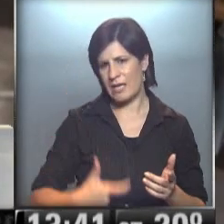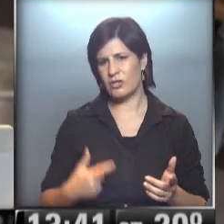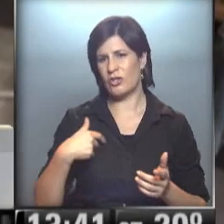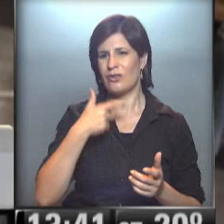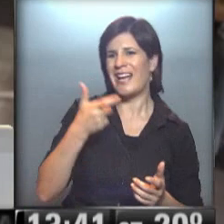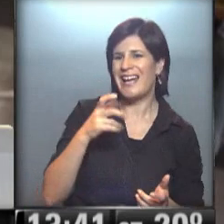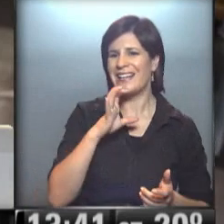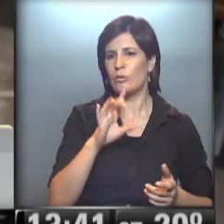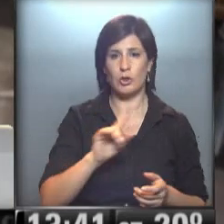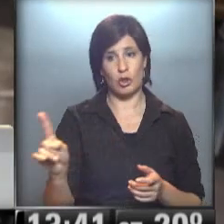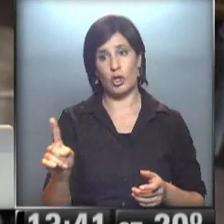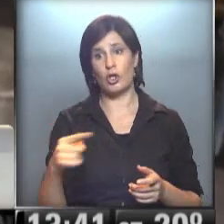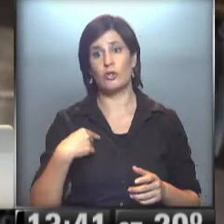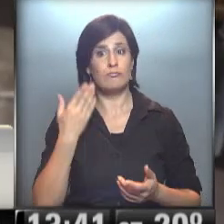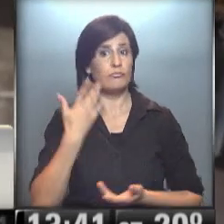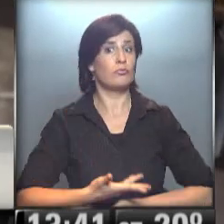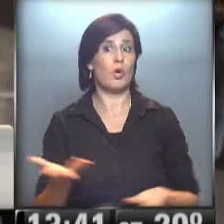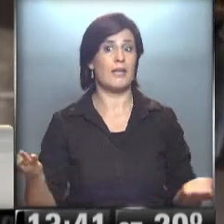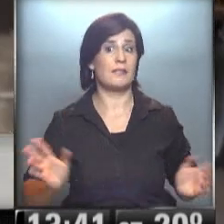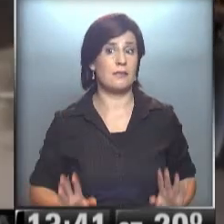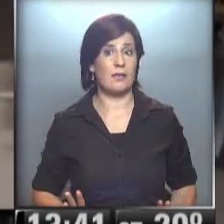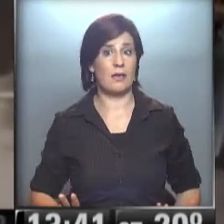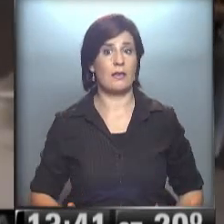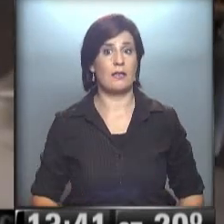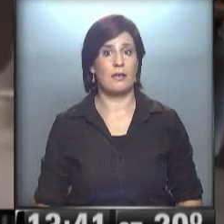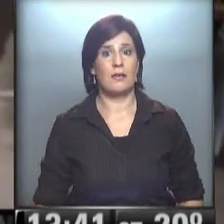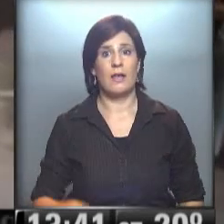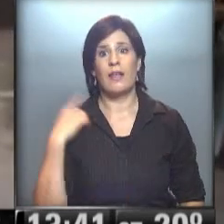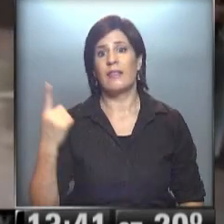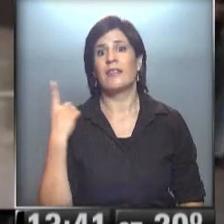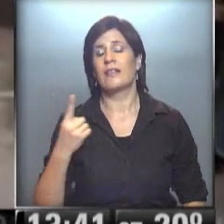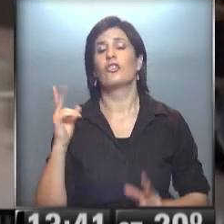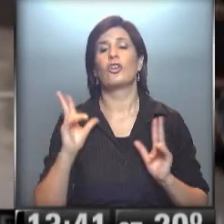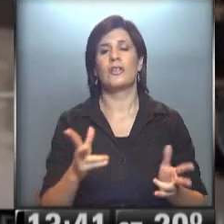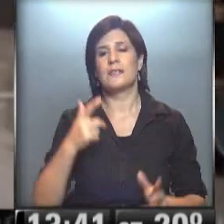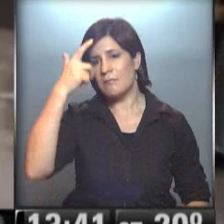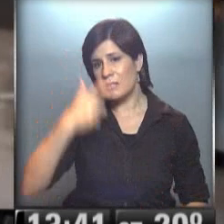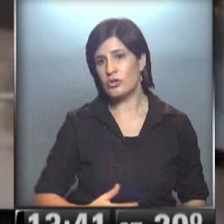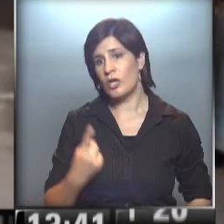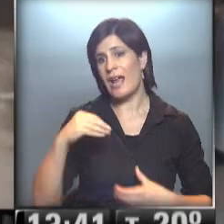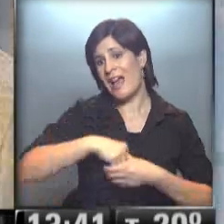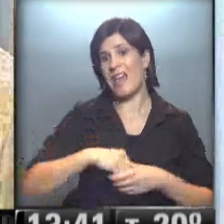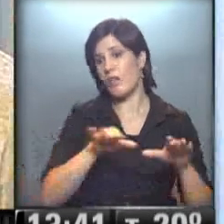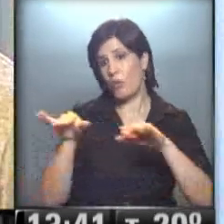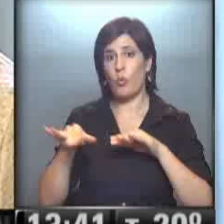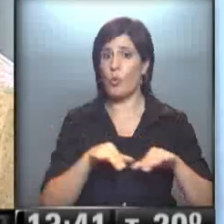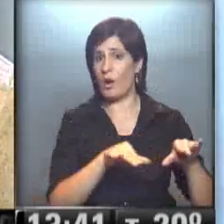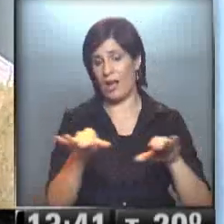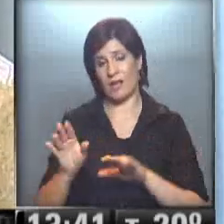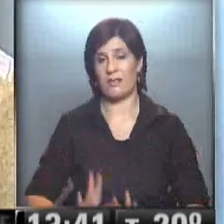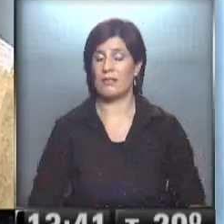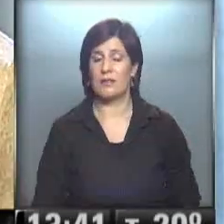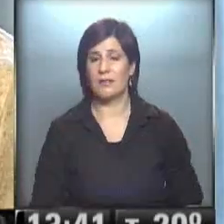reírse sino que bueno algo de lo que decía Sergio el director de que es un personaje más acá era